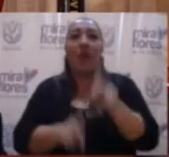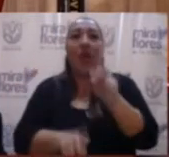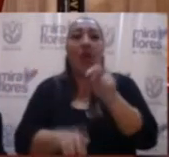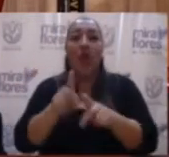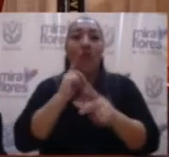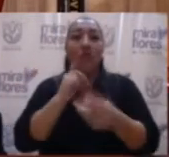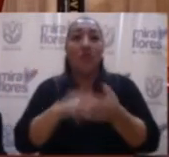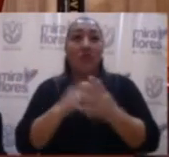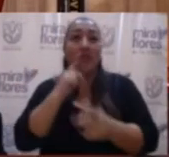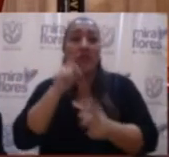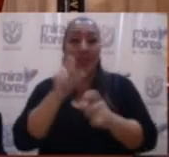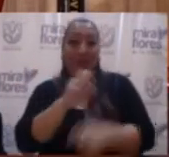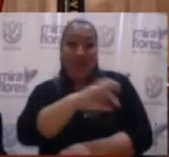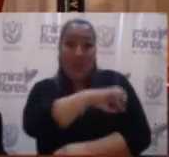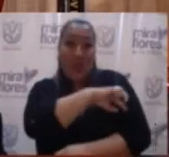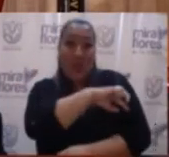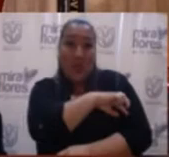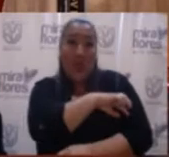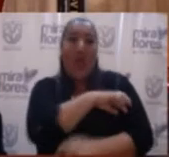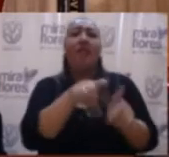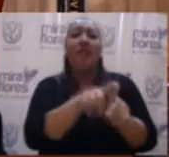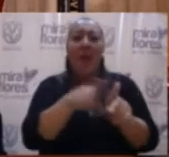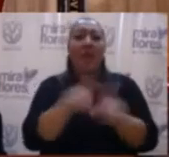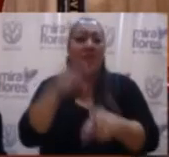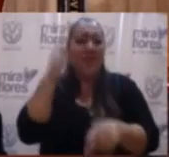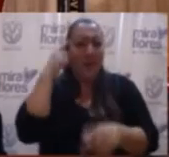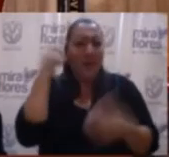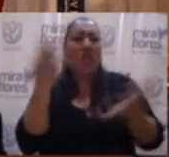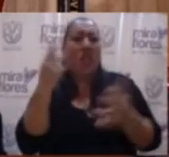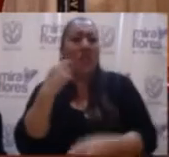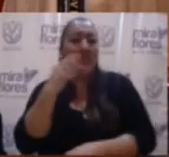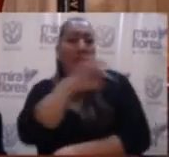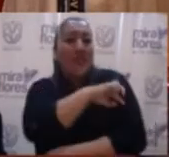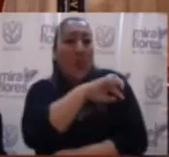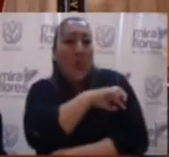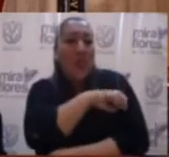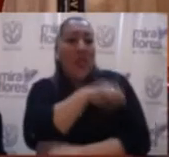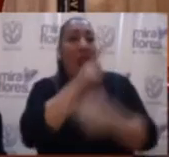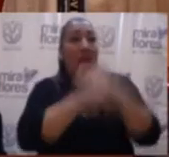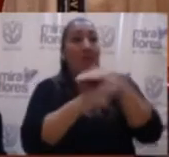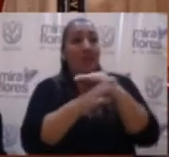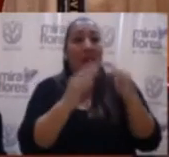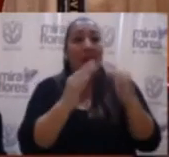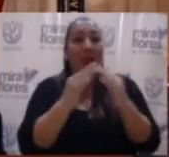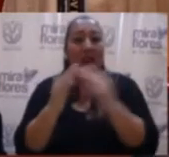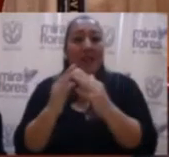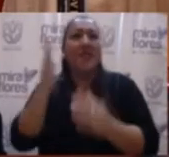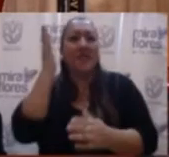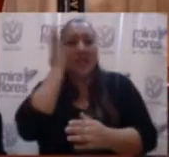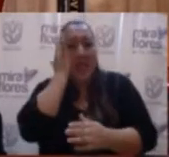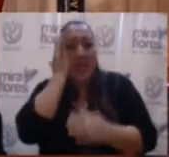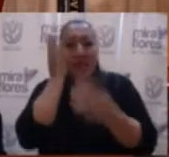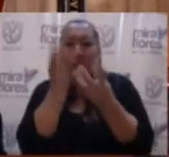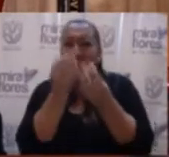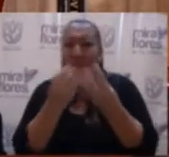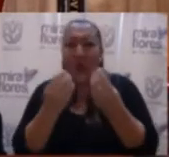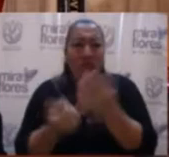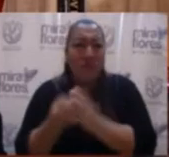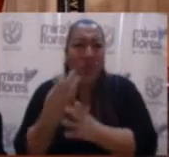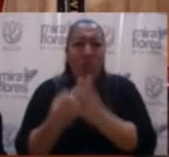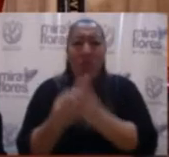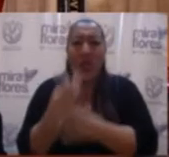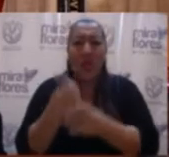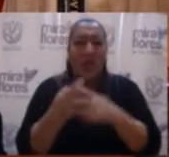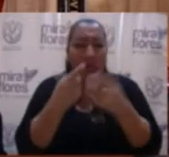como guachimanes, saber dónde se encuentra cada uno de estos guachimanes. Todas estas cosas creo que son muy novedosas, beneficiosas, y